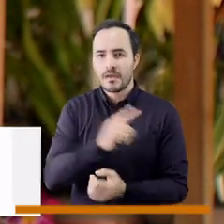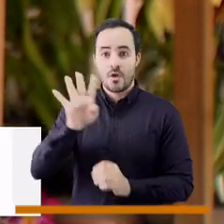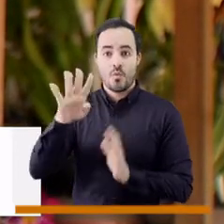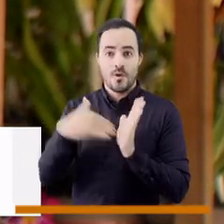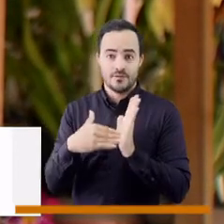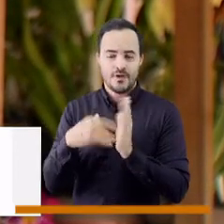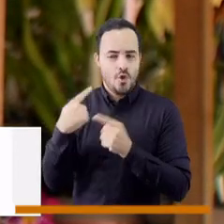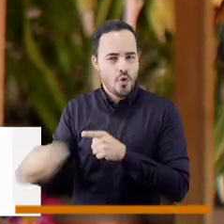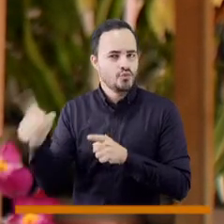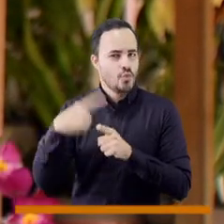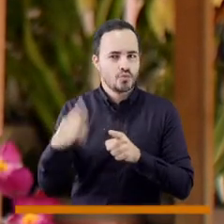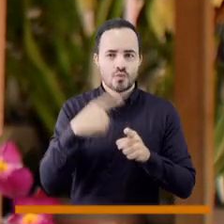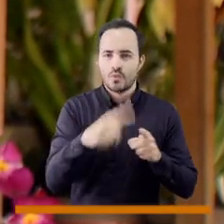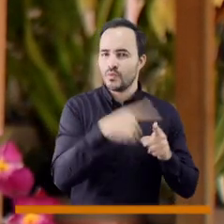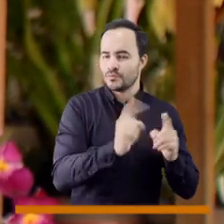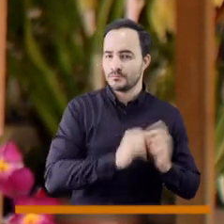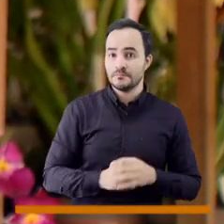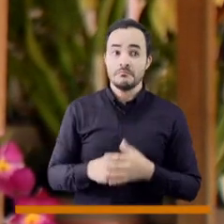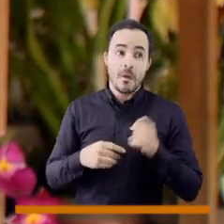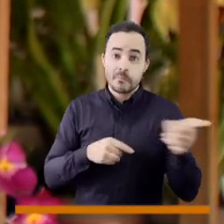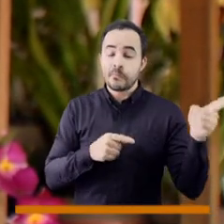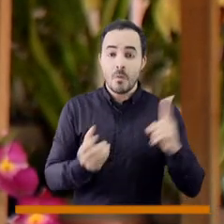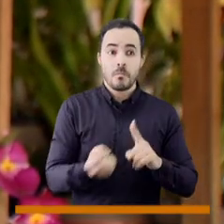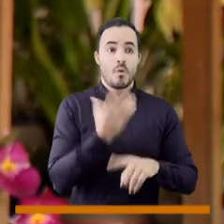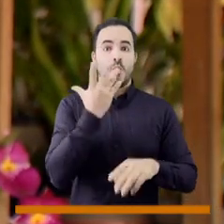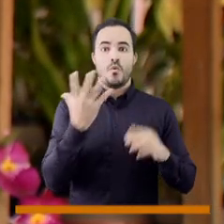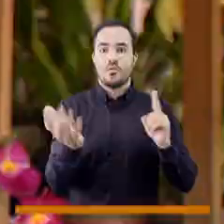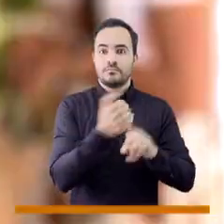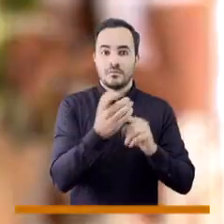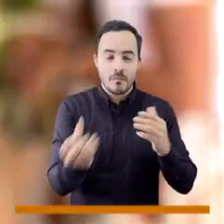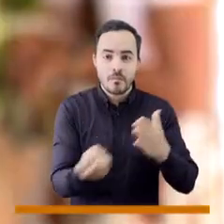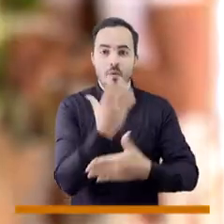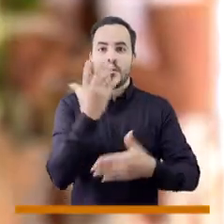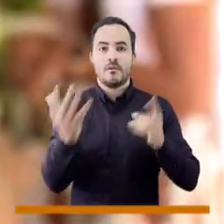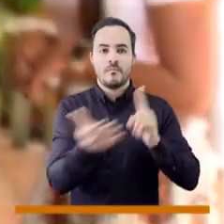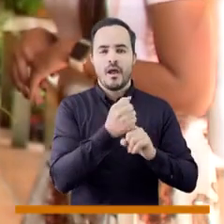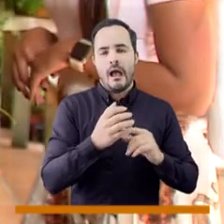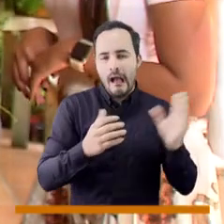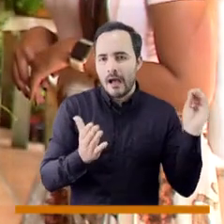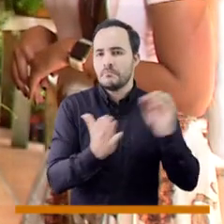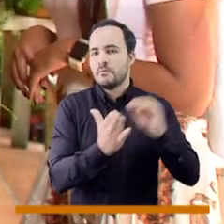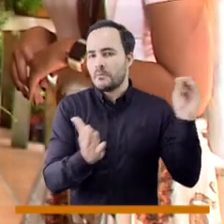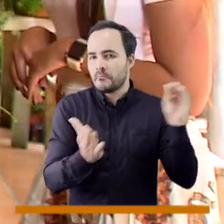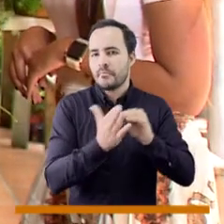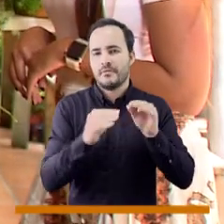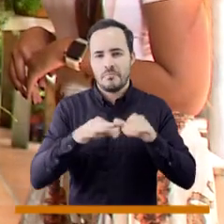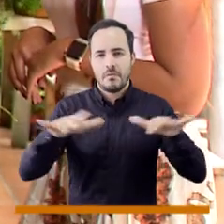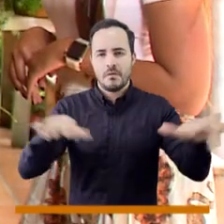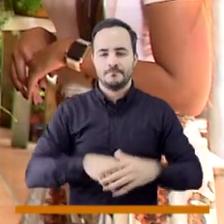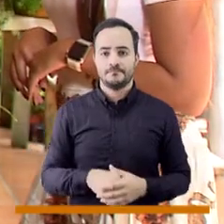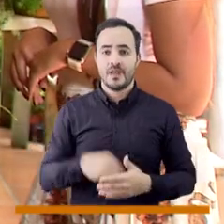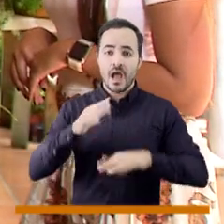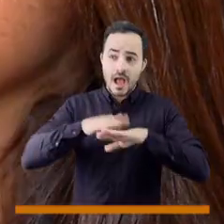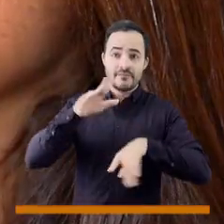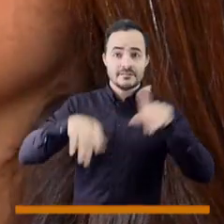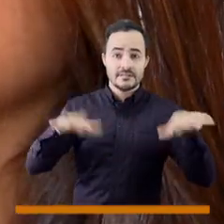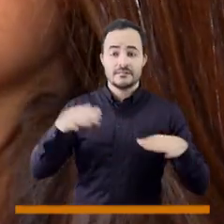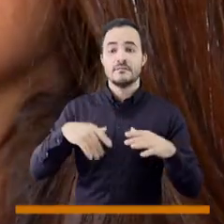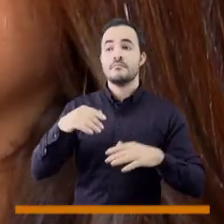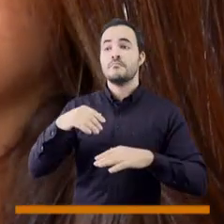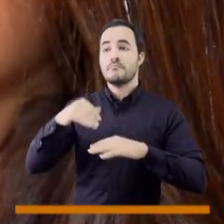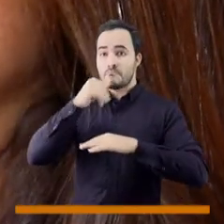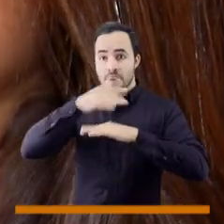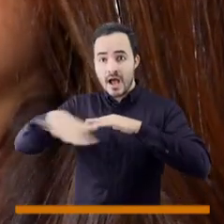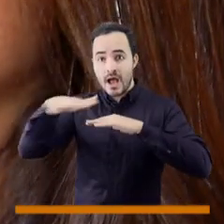Como se siguen encontrando nuevas, se van describiendo poco a poco. Ellas también se encuentran desde el nivel del mar hasta